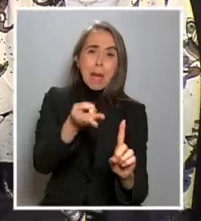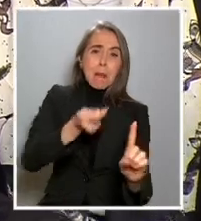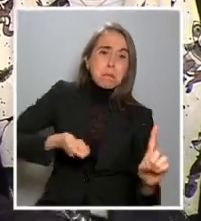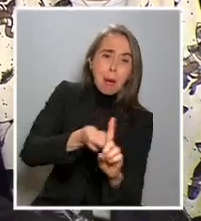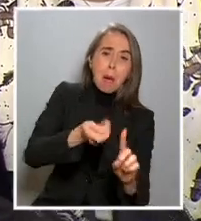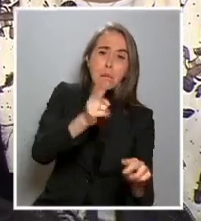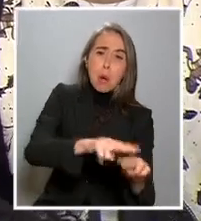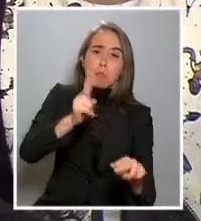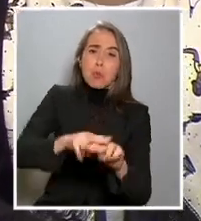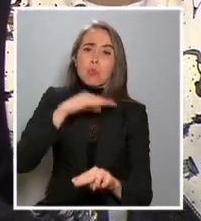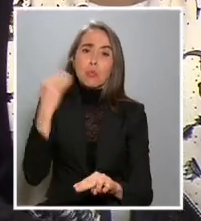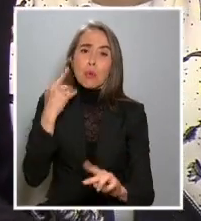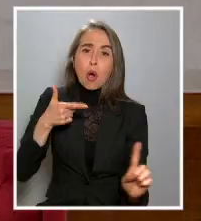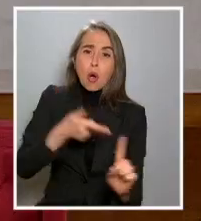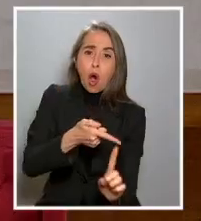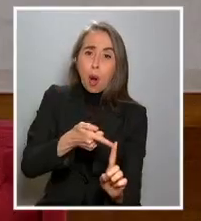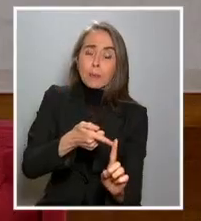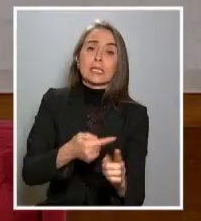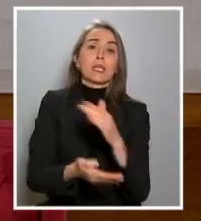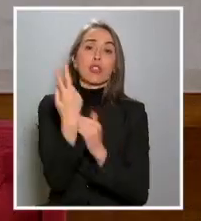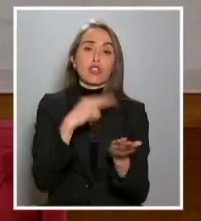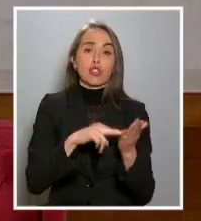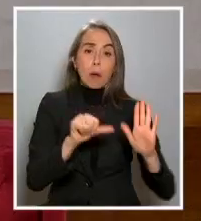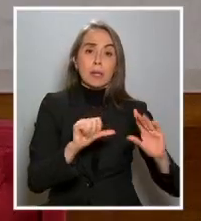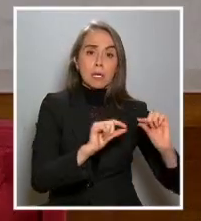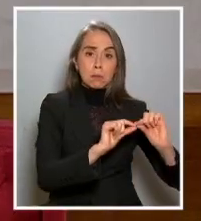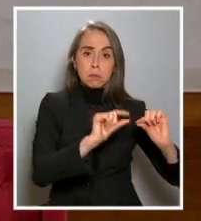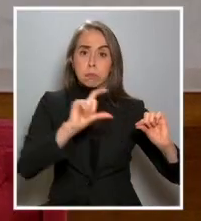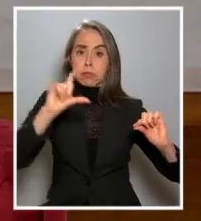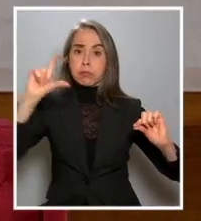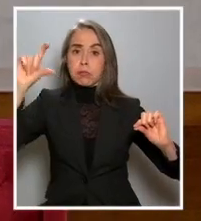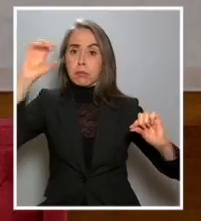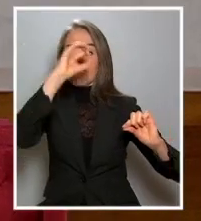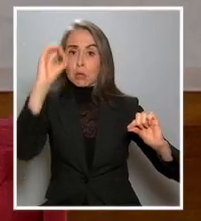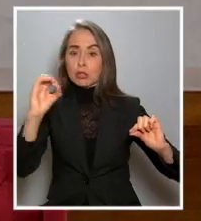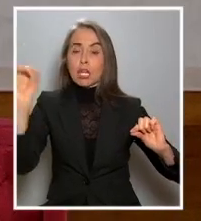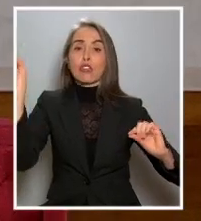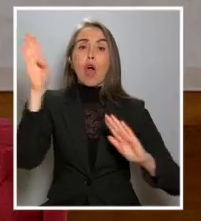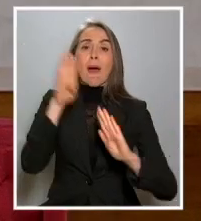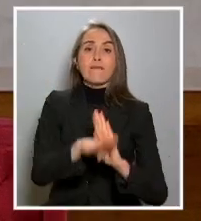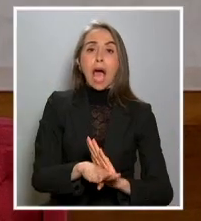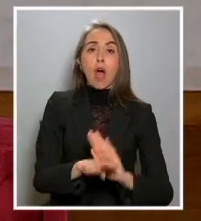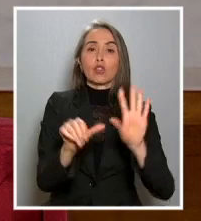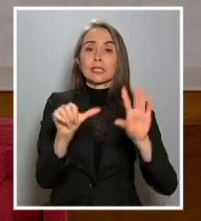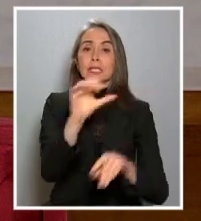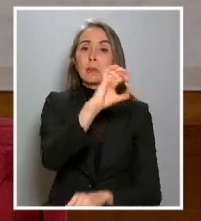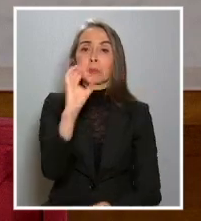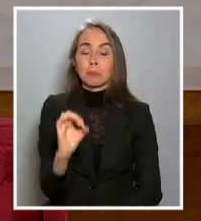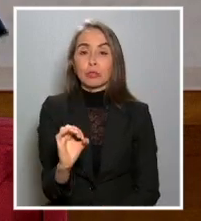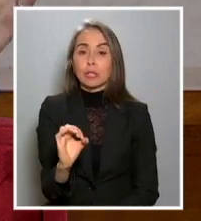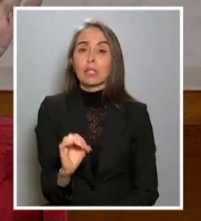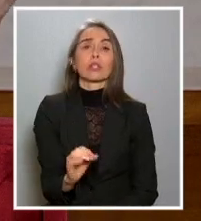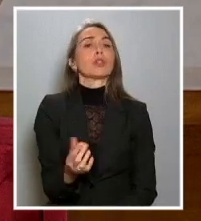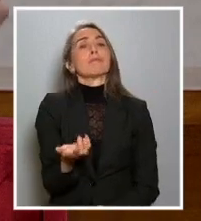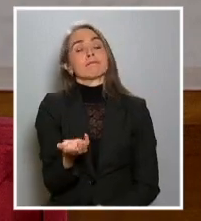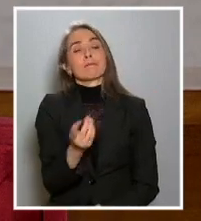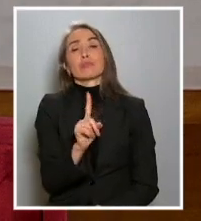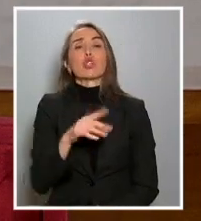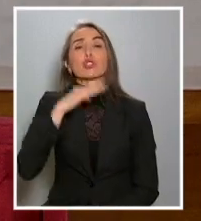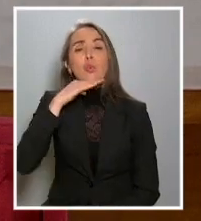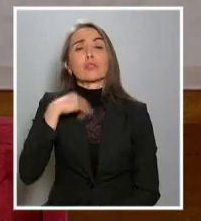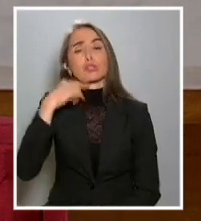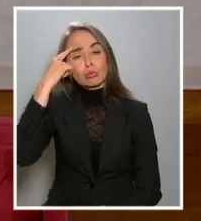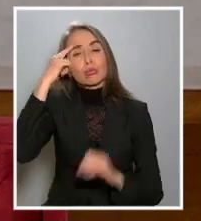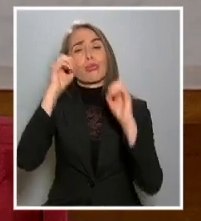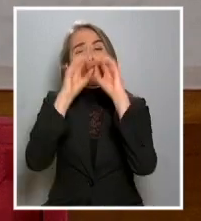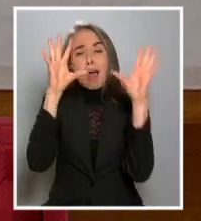al alza de homicidios, que, como les decía, venía del 2016, reduciéndolos en un 6%. Esto es insuficiente, lo tengo